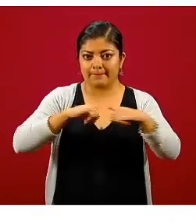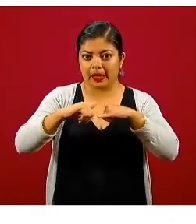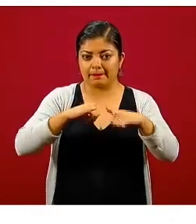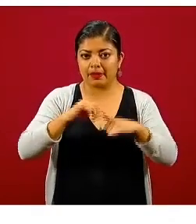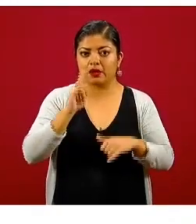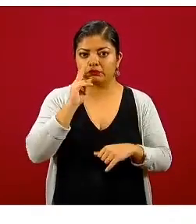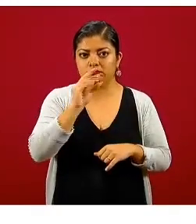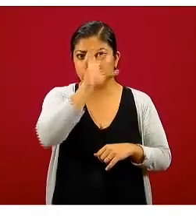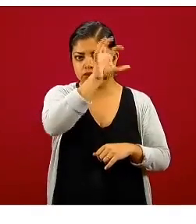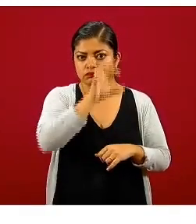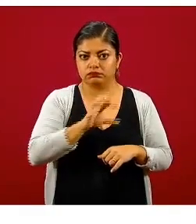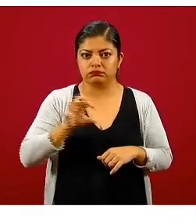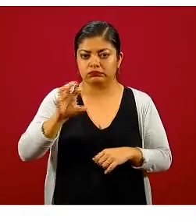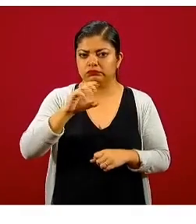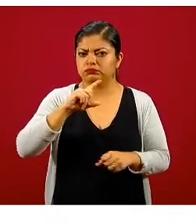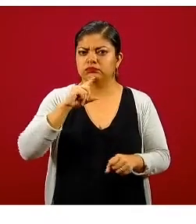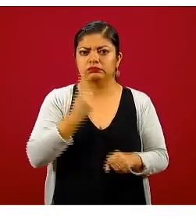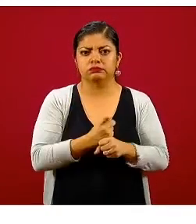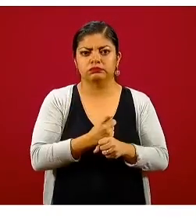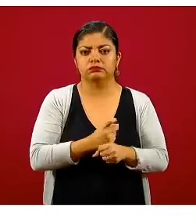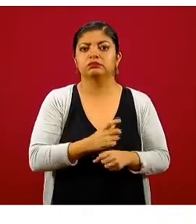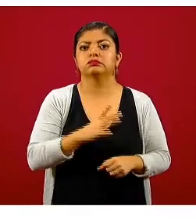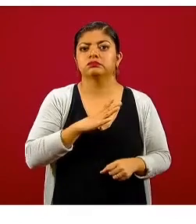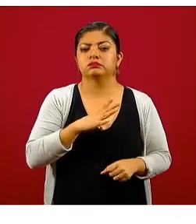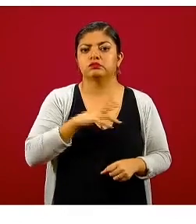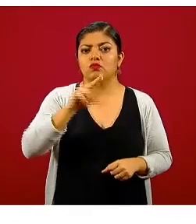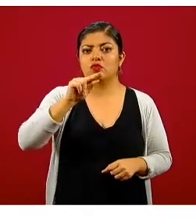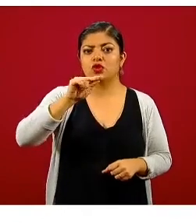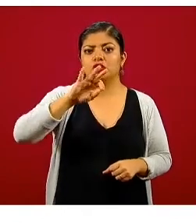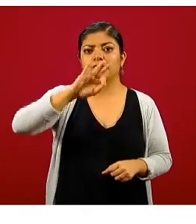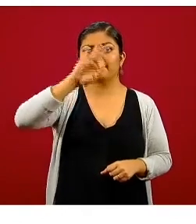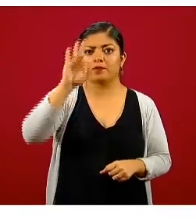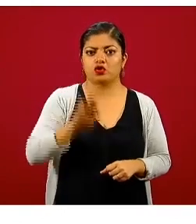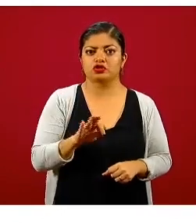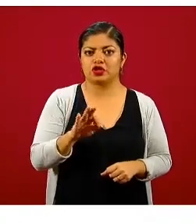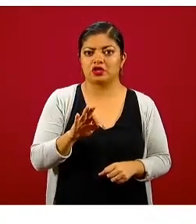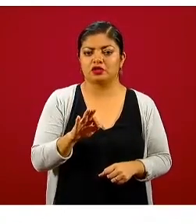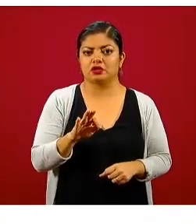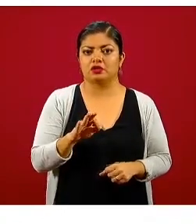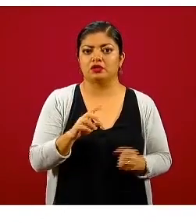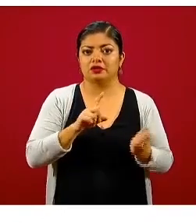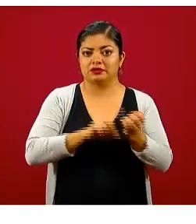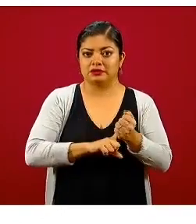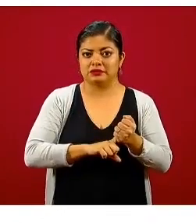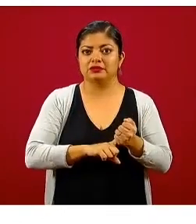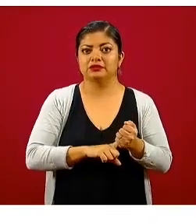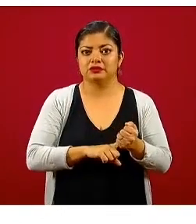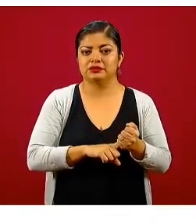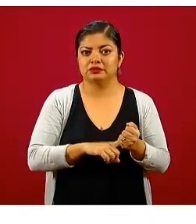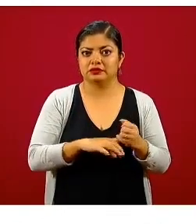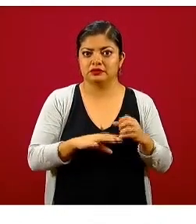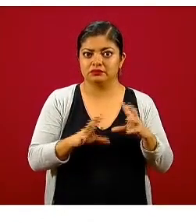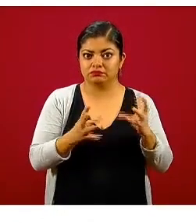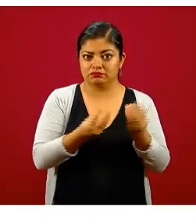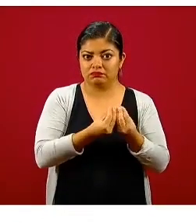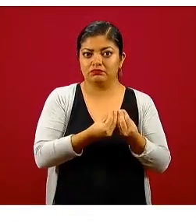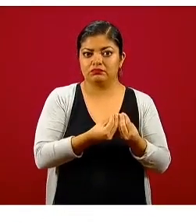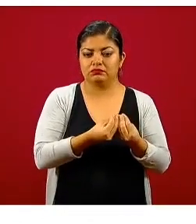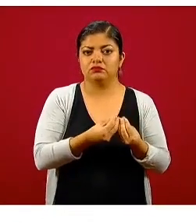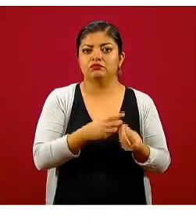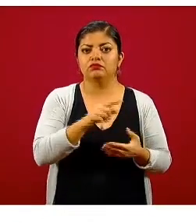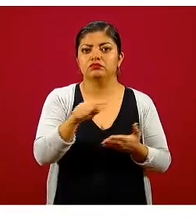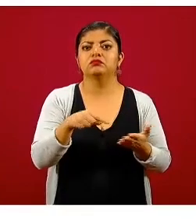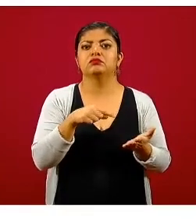esta distribución en donde más del 80% de los casos acumulados, ¿no?,